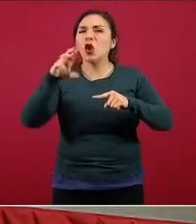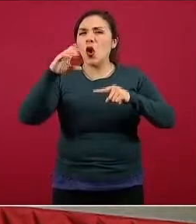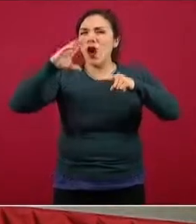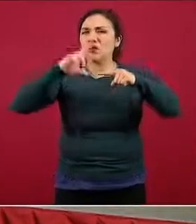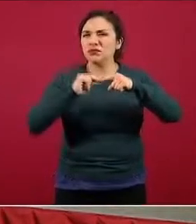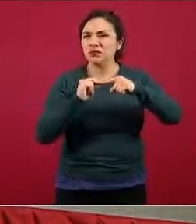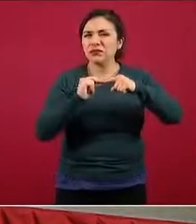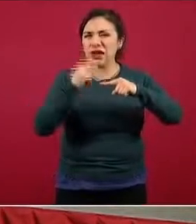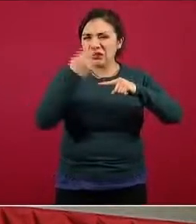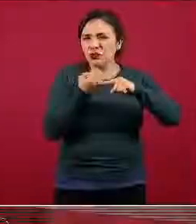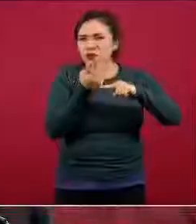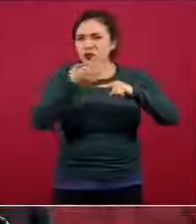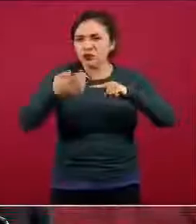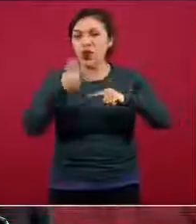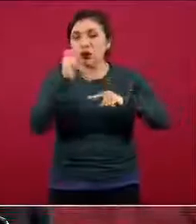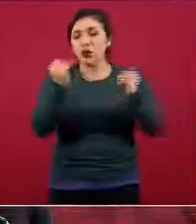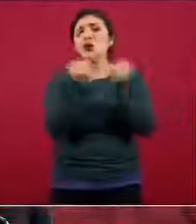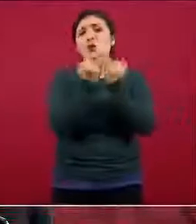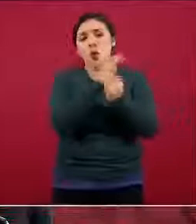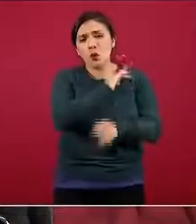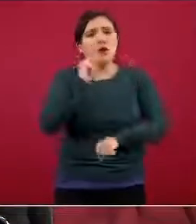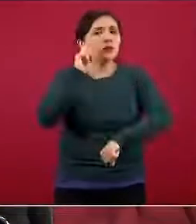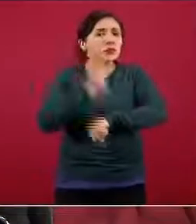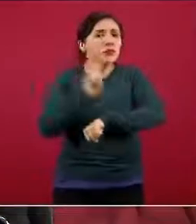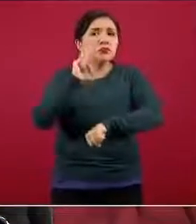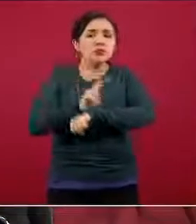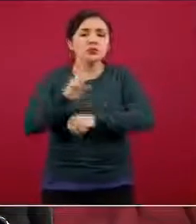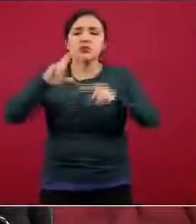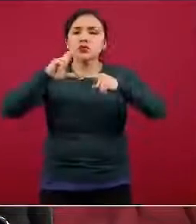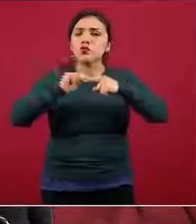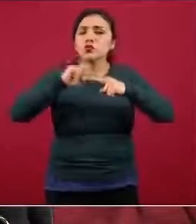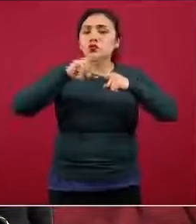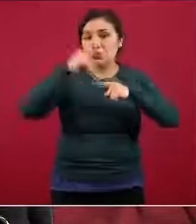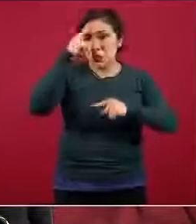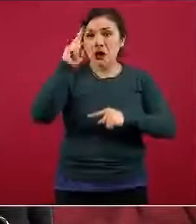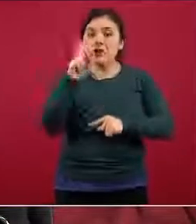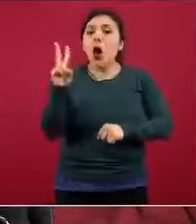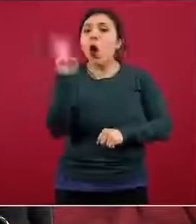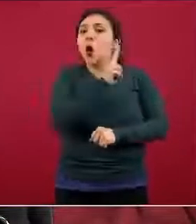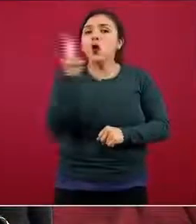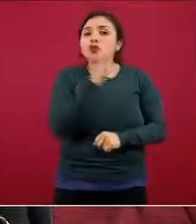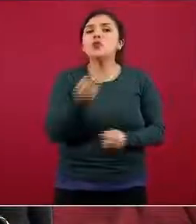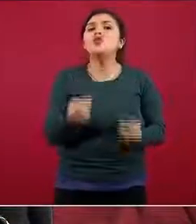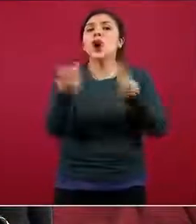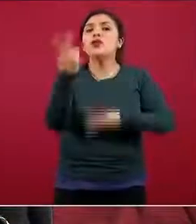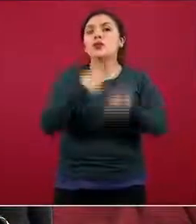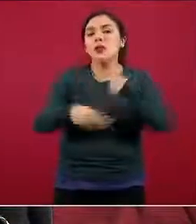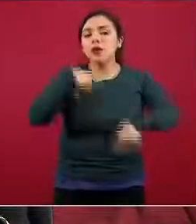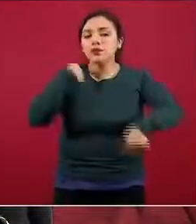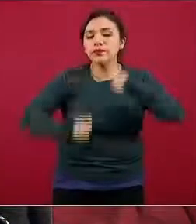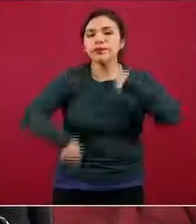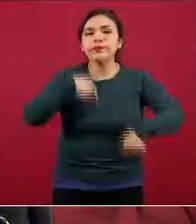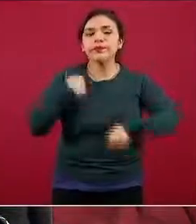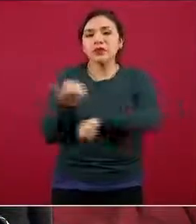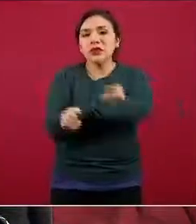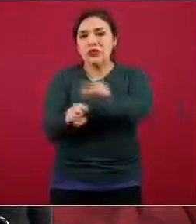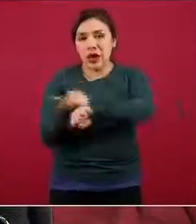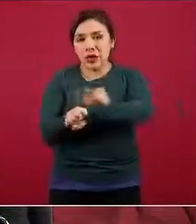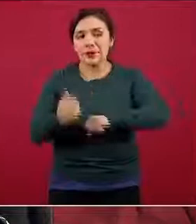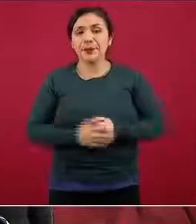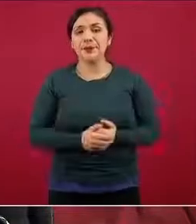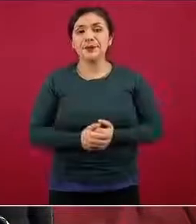monitoreo importante se puede dar también con la medición de la saturación de oxígeno a través de estos oxímetros de